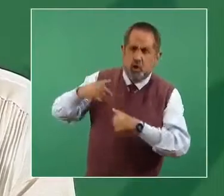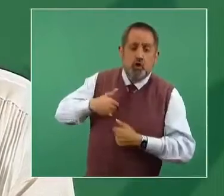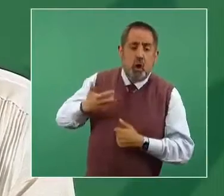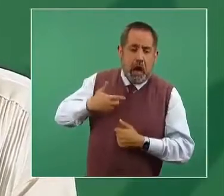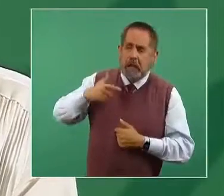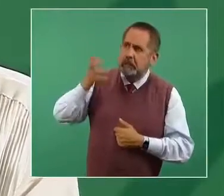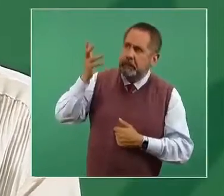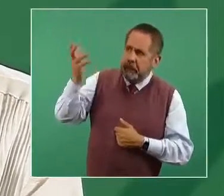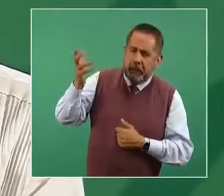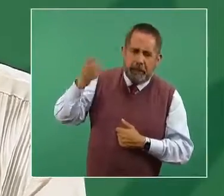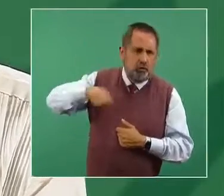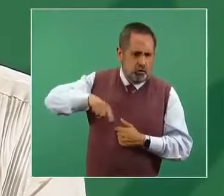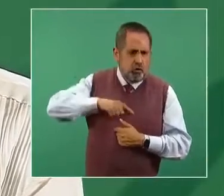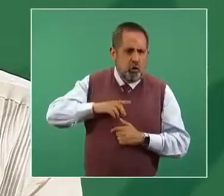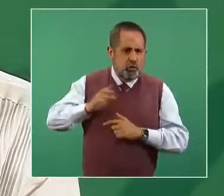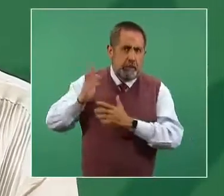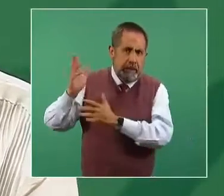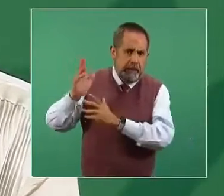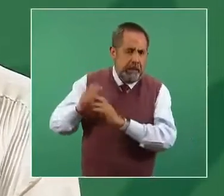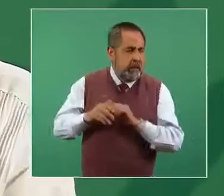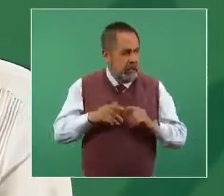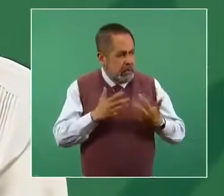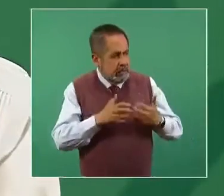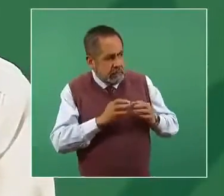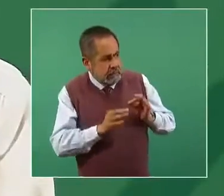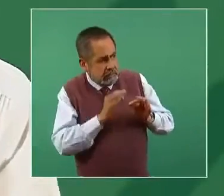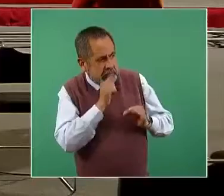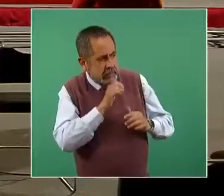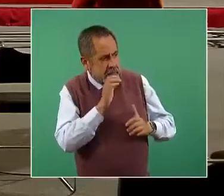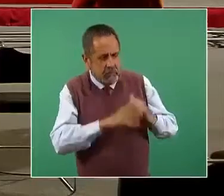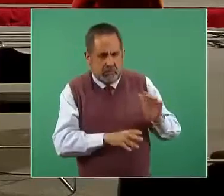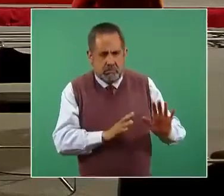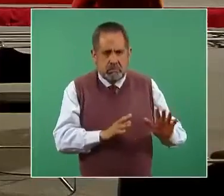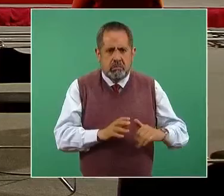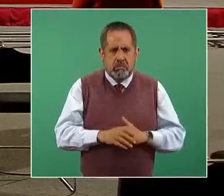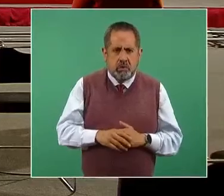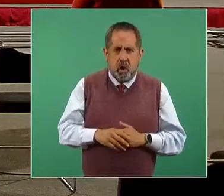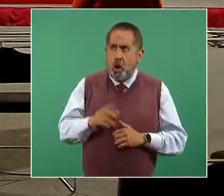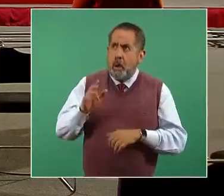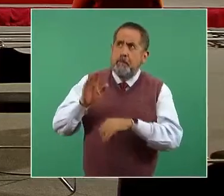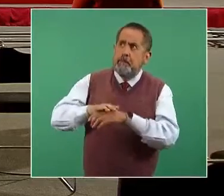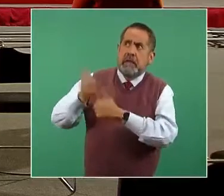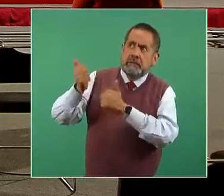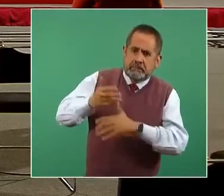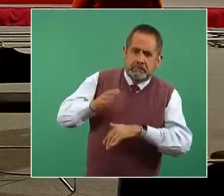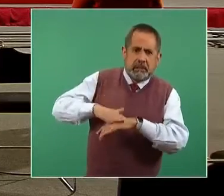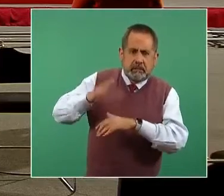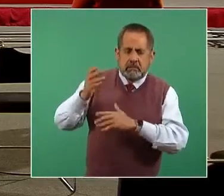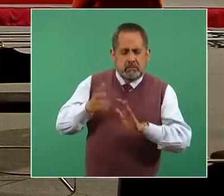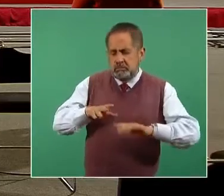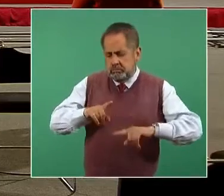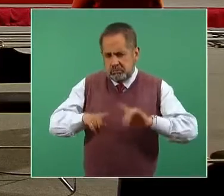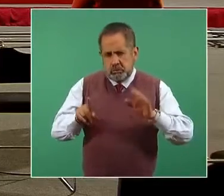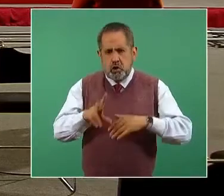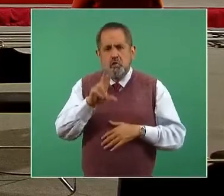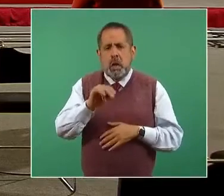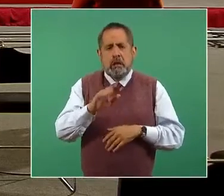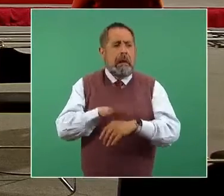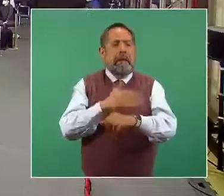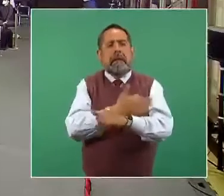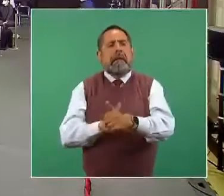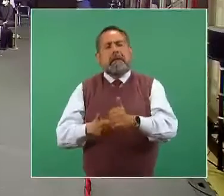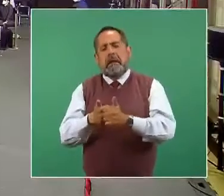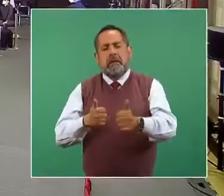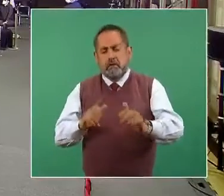la CanSino Biologics, hemos tomado la decisión de espérate o auméntale, mándalo o no. No es un retraso en sí